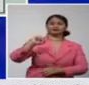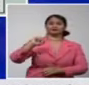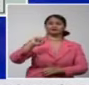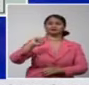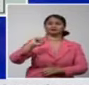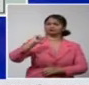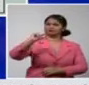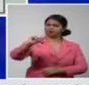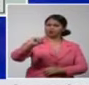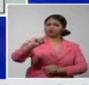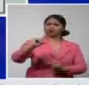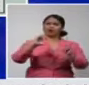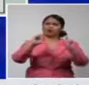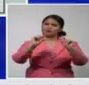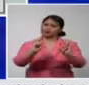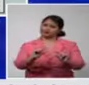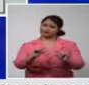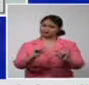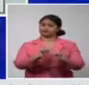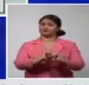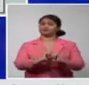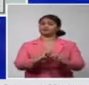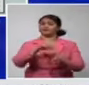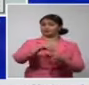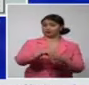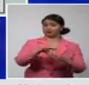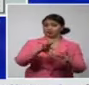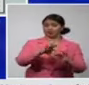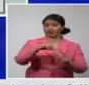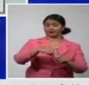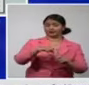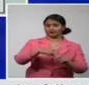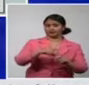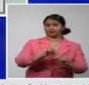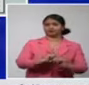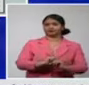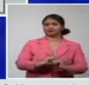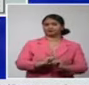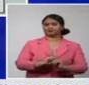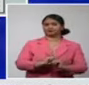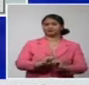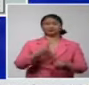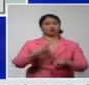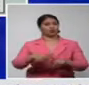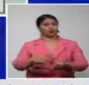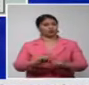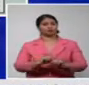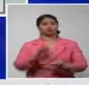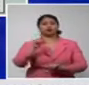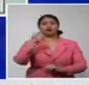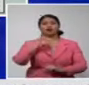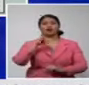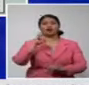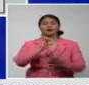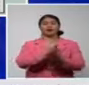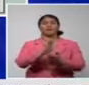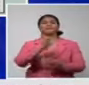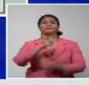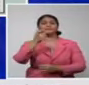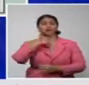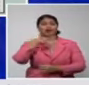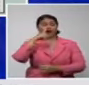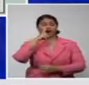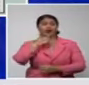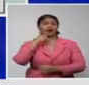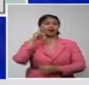disminuyendo y se expresa ahí. De todas formas, Caimanera, Guantánamo, San Antonio del Sur y